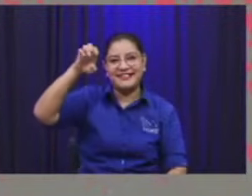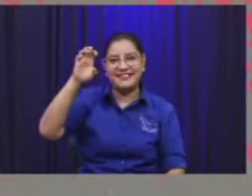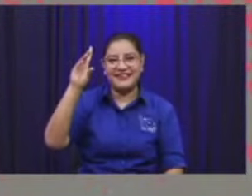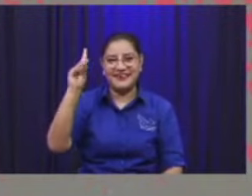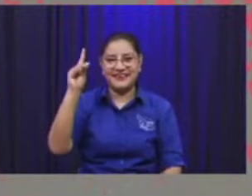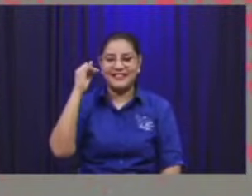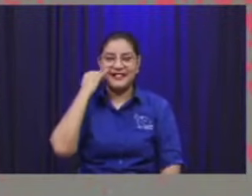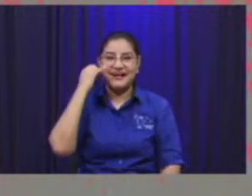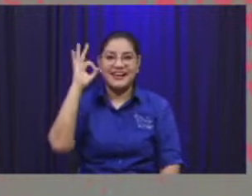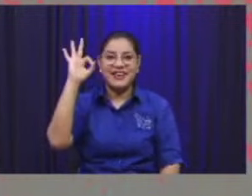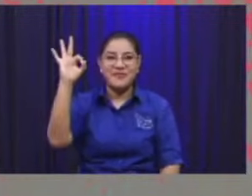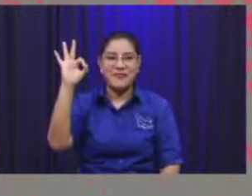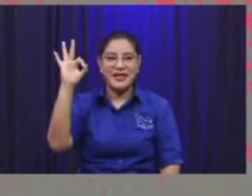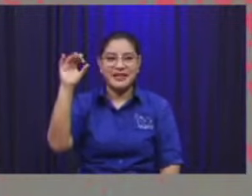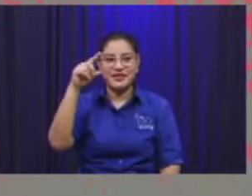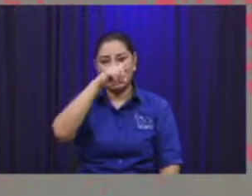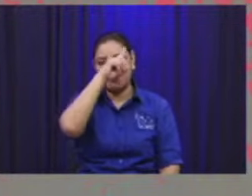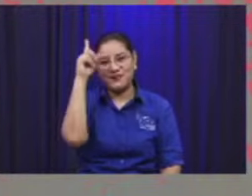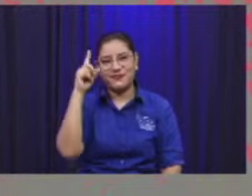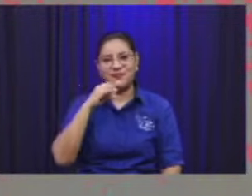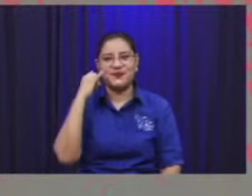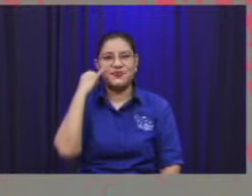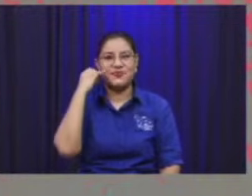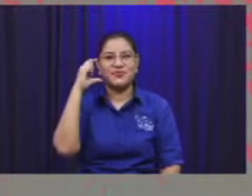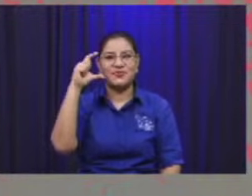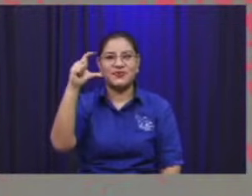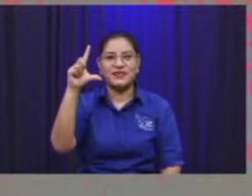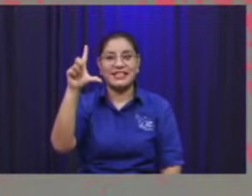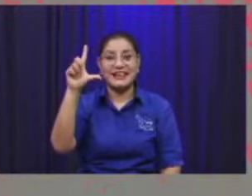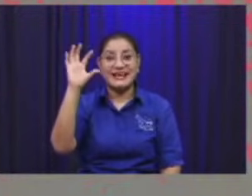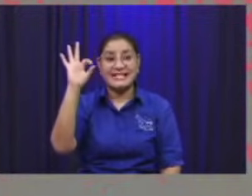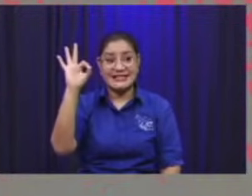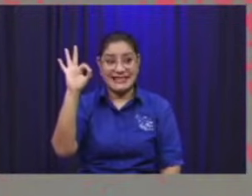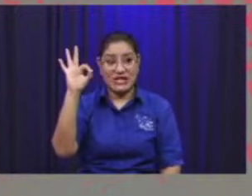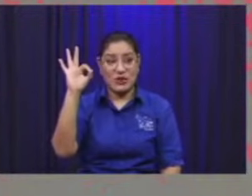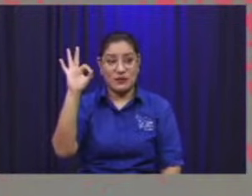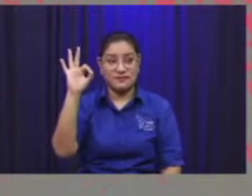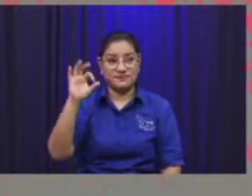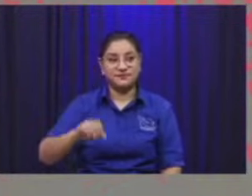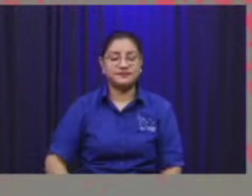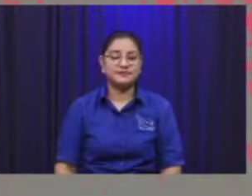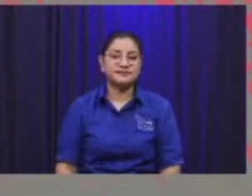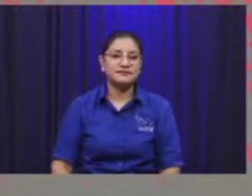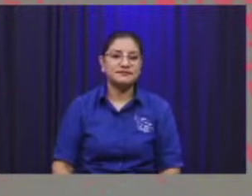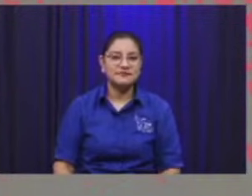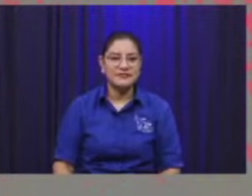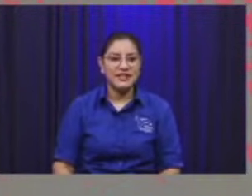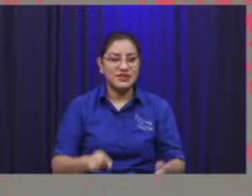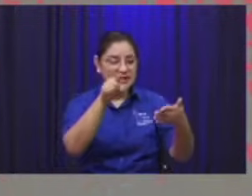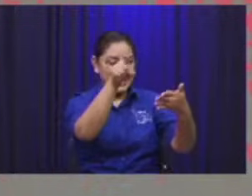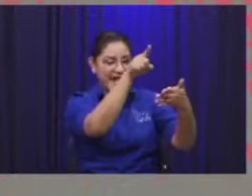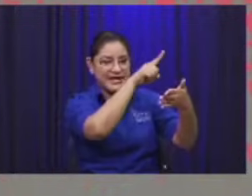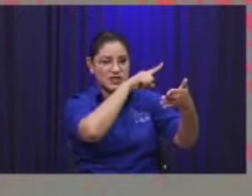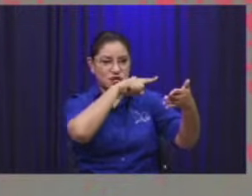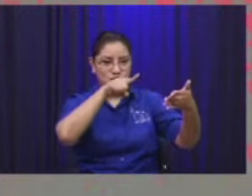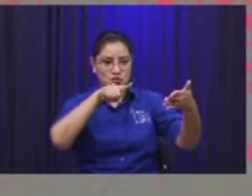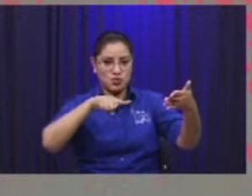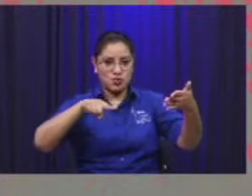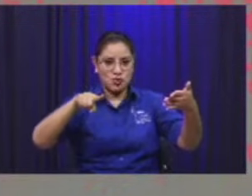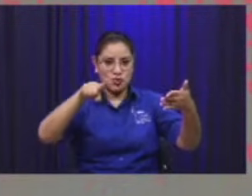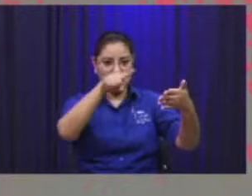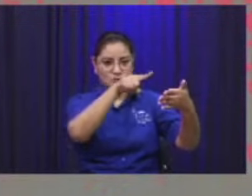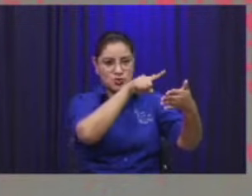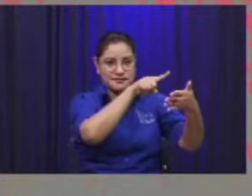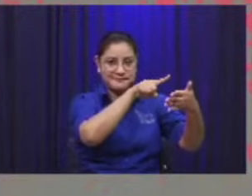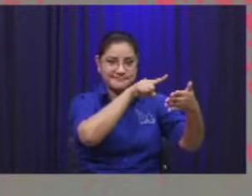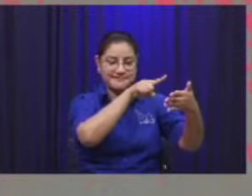que pesaban diez ciclos de oro pero bueno aquí me quisiera yo quedar en que bueno aquí podríamos hablar de los brazaletes